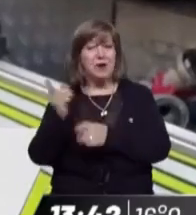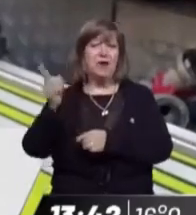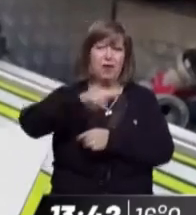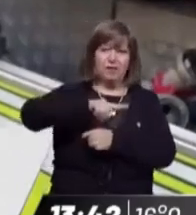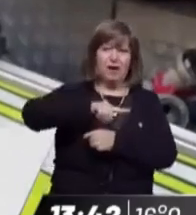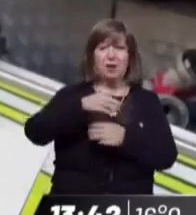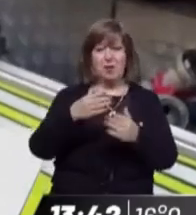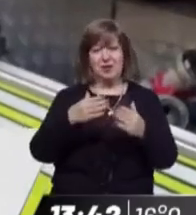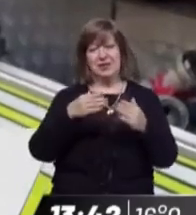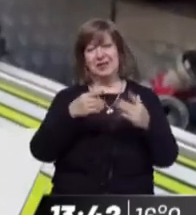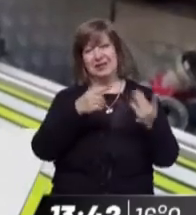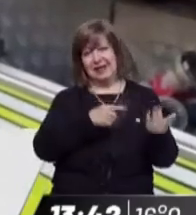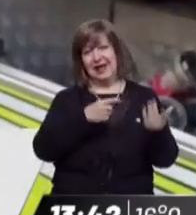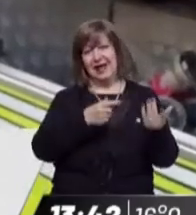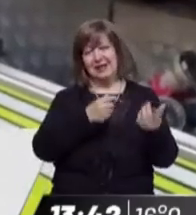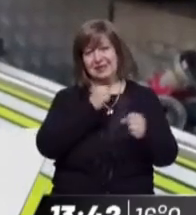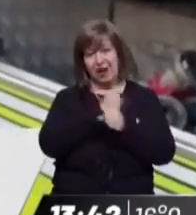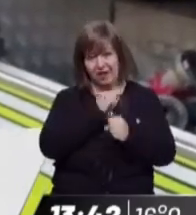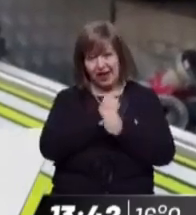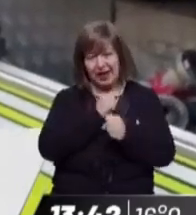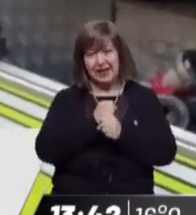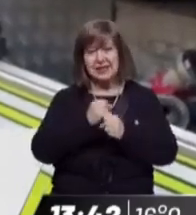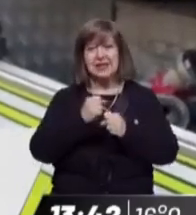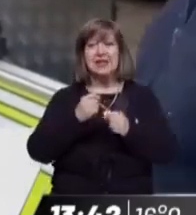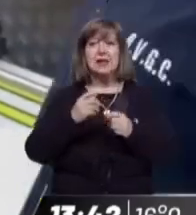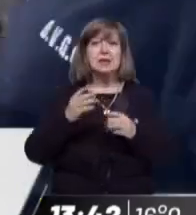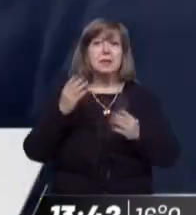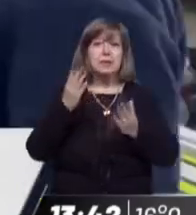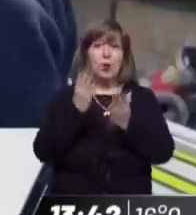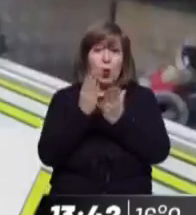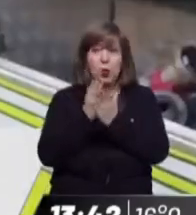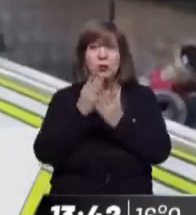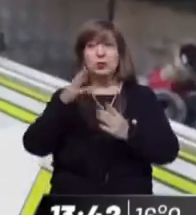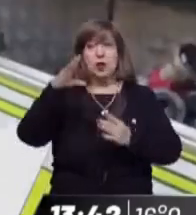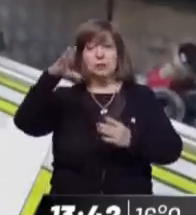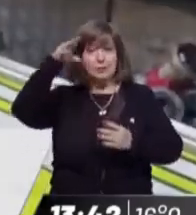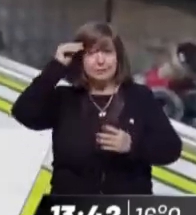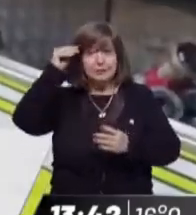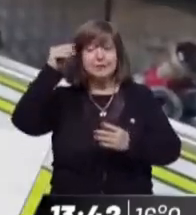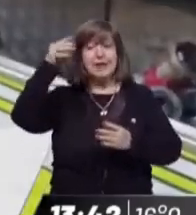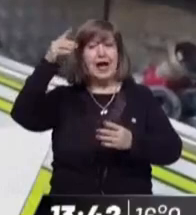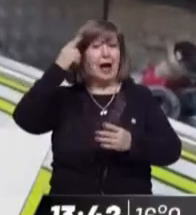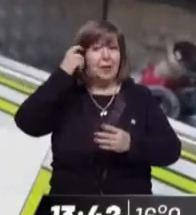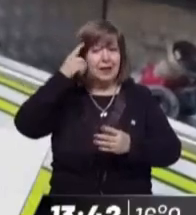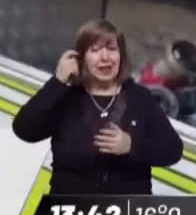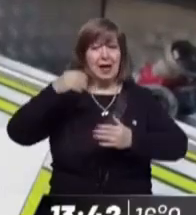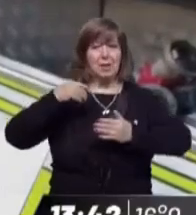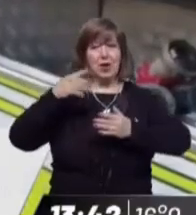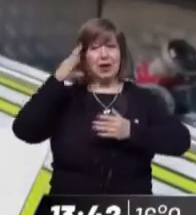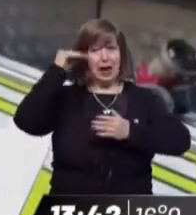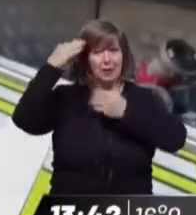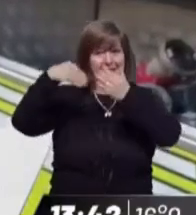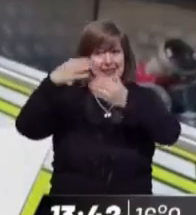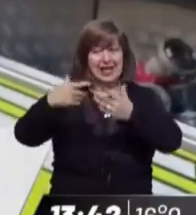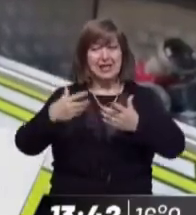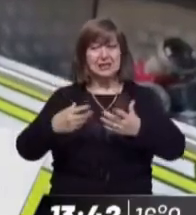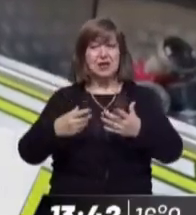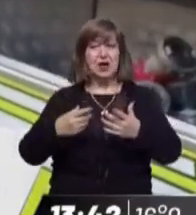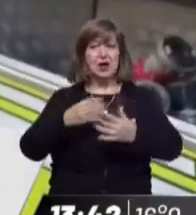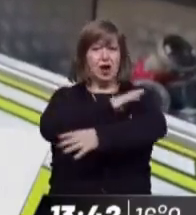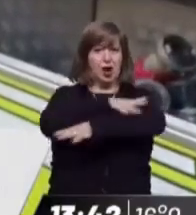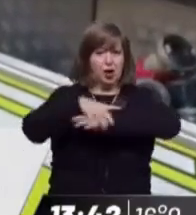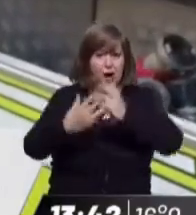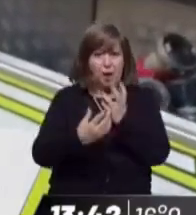pero día a día le ponemos todo, los preparamos para eso. Tenemos un gran cuartel que todos los chicos voluntarios de todo Mendoza le ponen lo